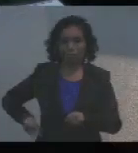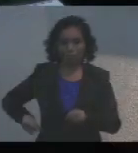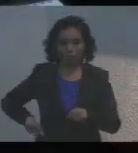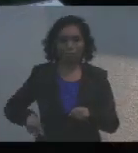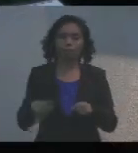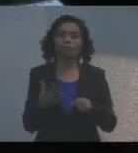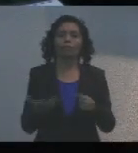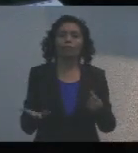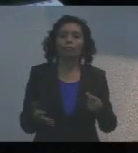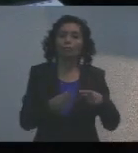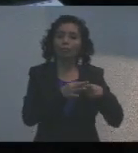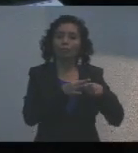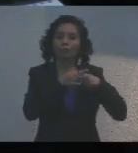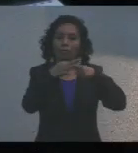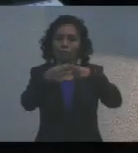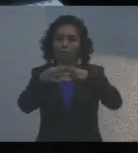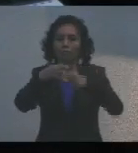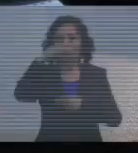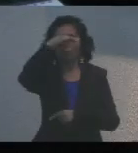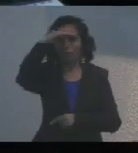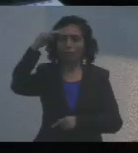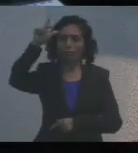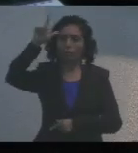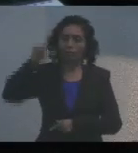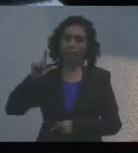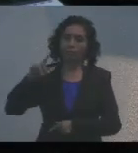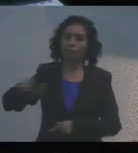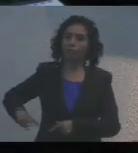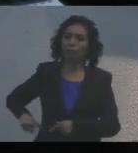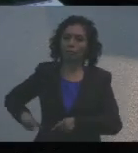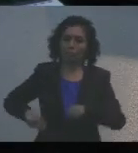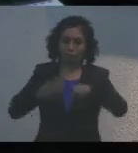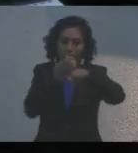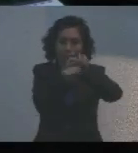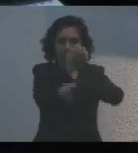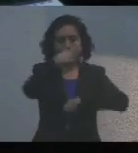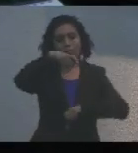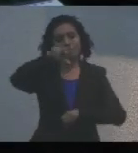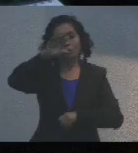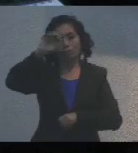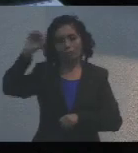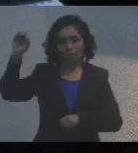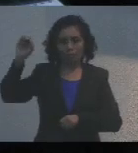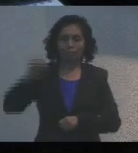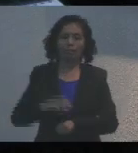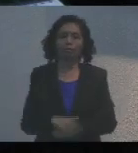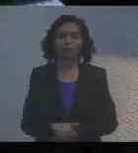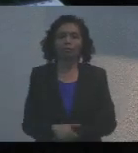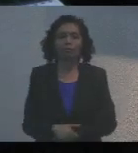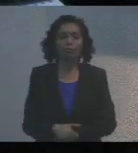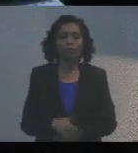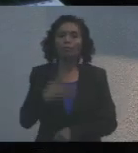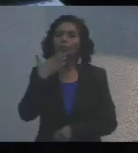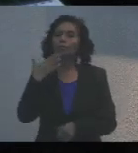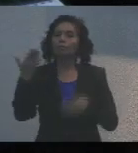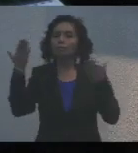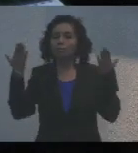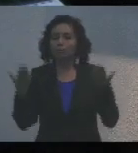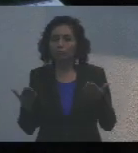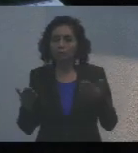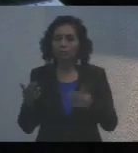Mara Lezama Espinoza gobernadora constitucional del Estado libre y soberano de Quintana Roo sea bienvenida